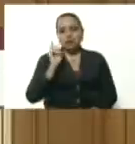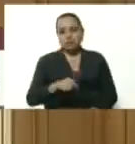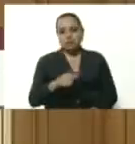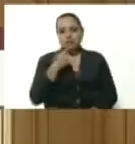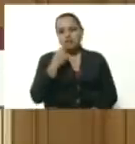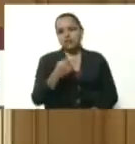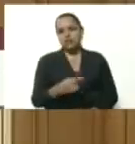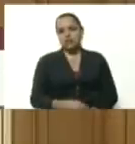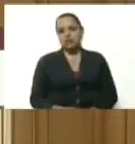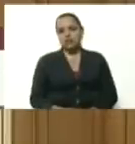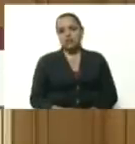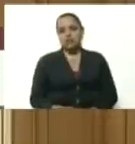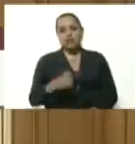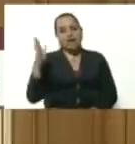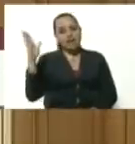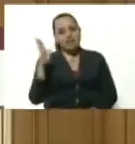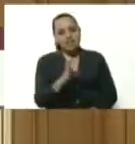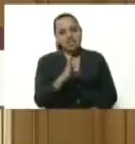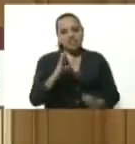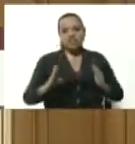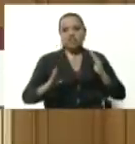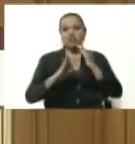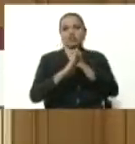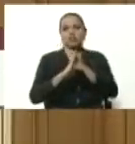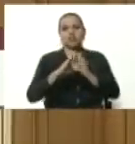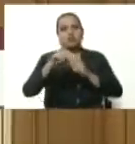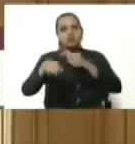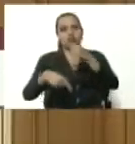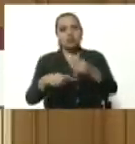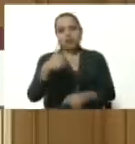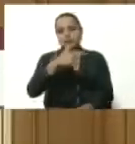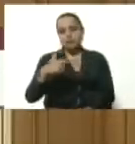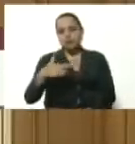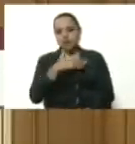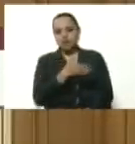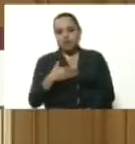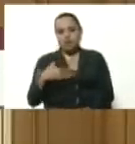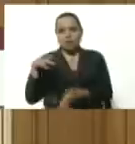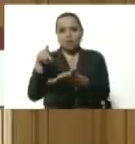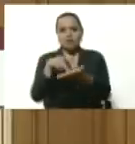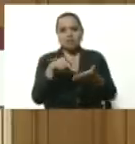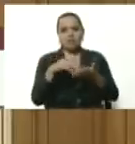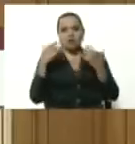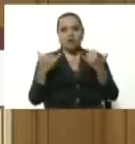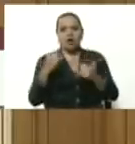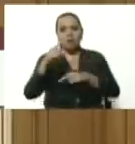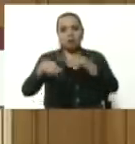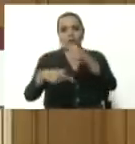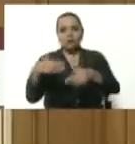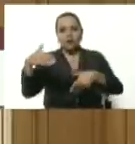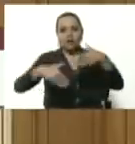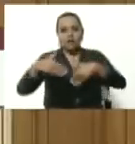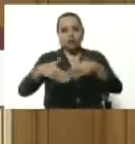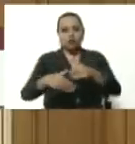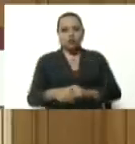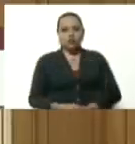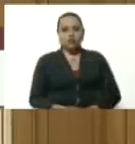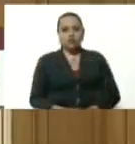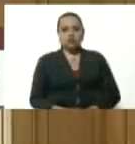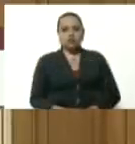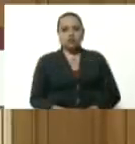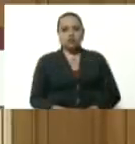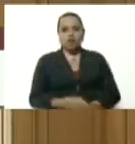que esa amenaza viene para quienes quieran incorporarse ahora a las próximas elecciones parlamentarias de las filas